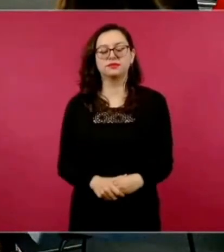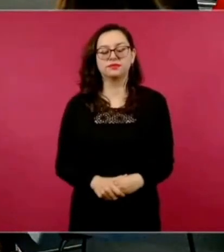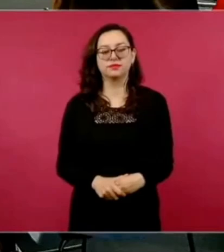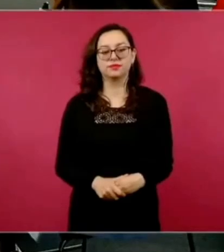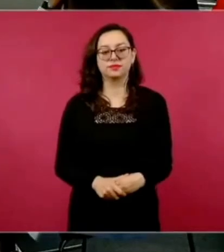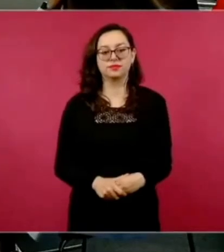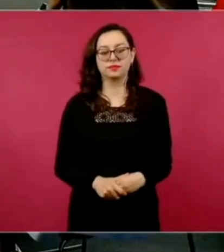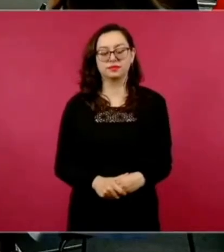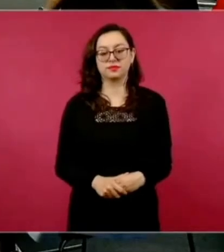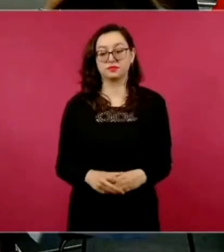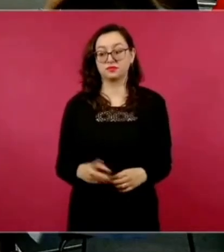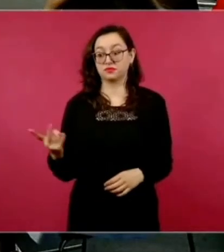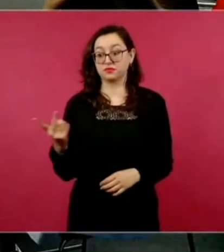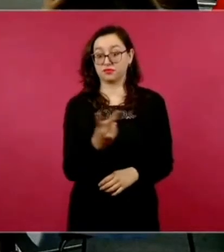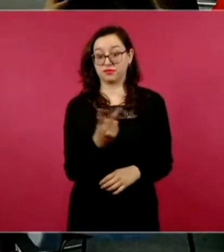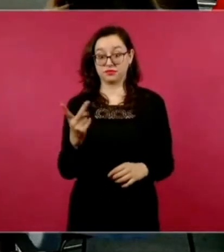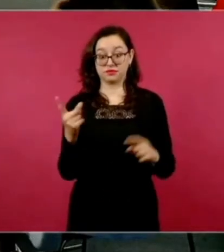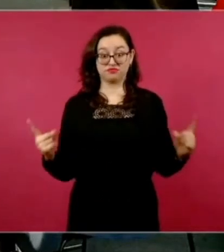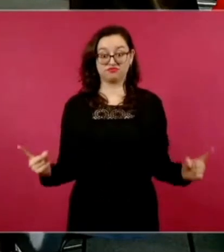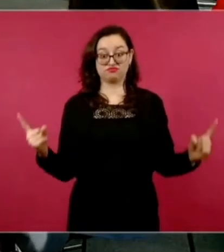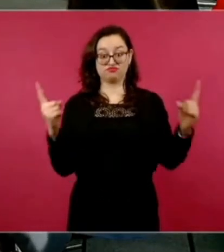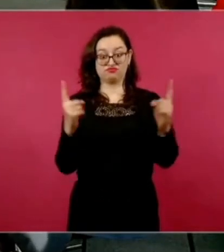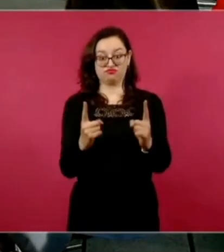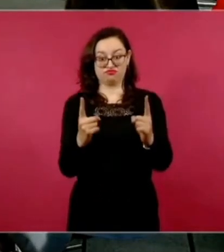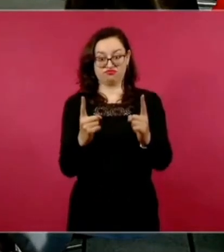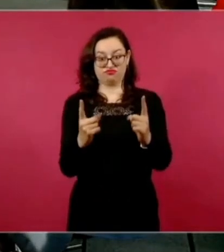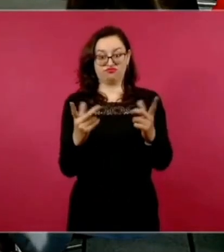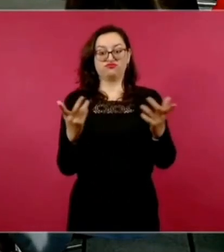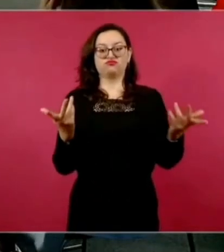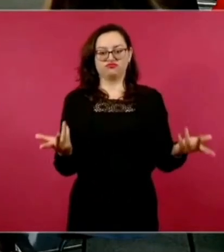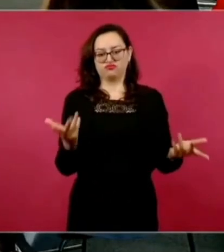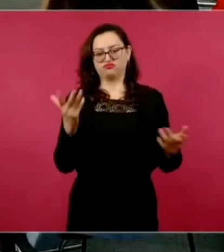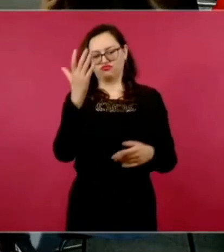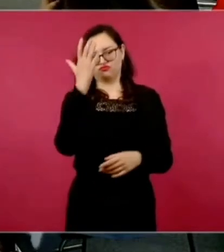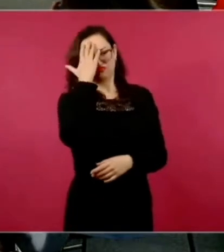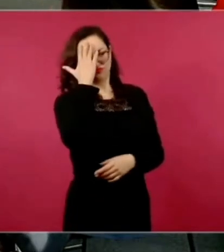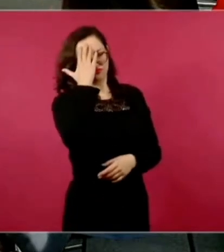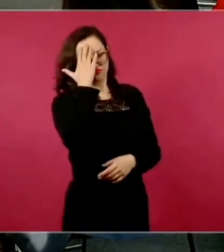Y ya se conocían los dos porque habían participado en